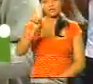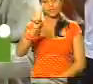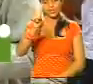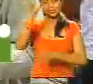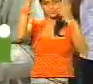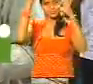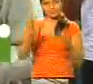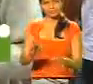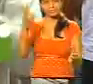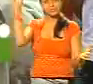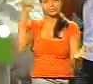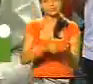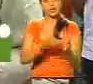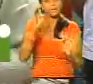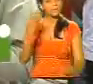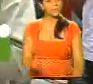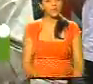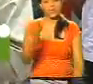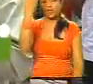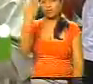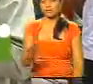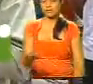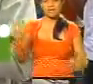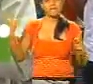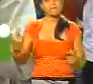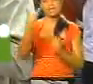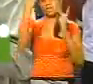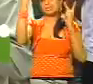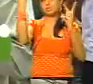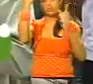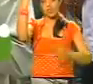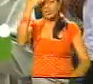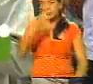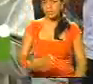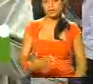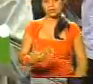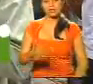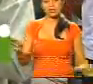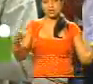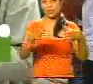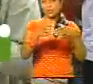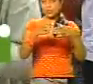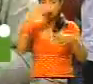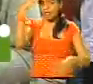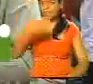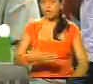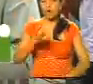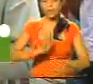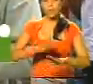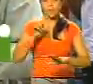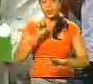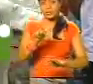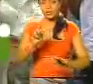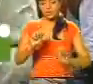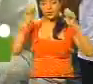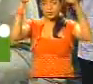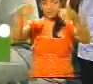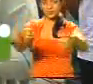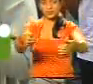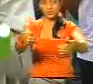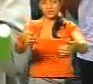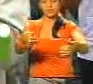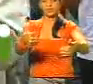coronar la más importante victoria militar de nuestro ejército naciente, porque con ella se